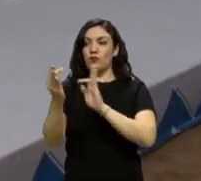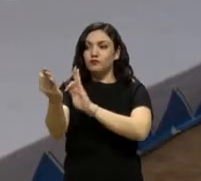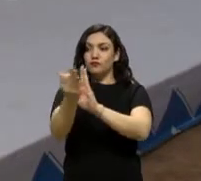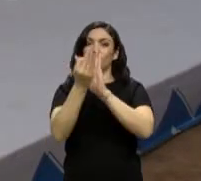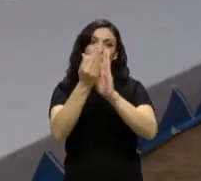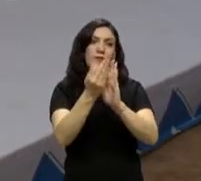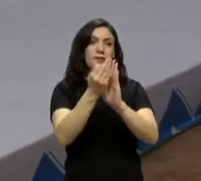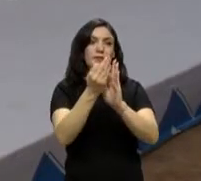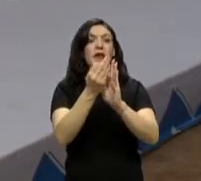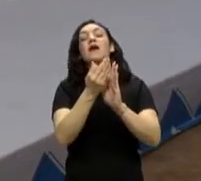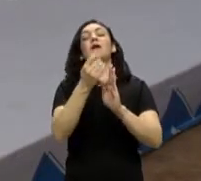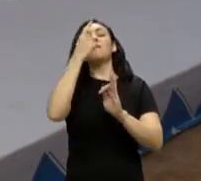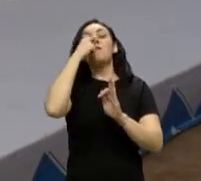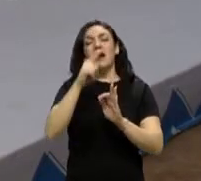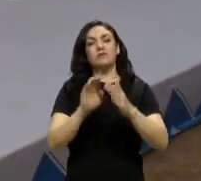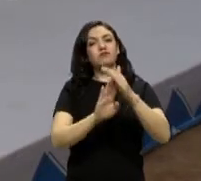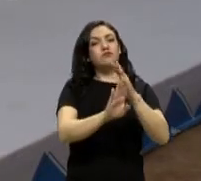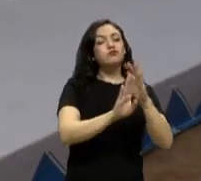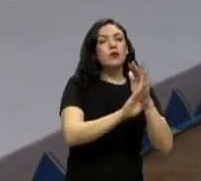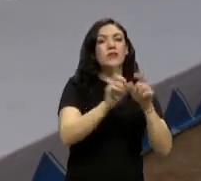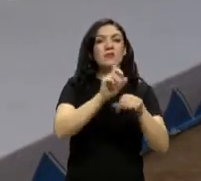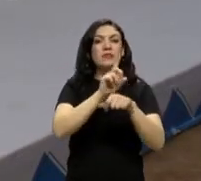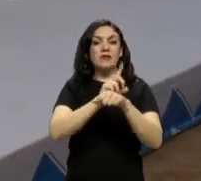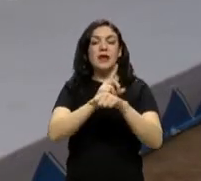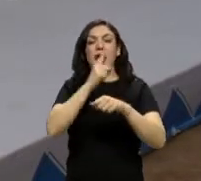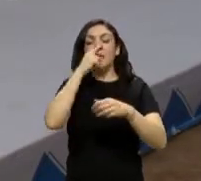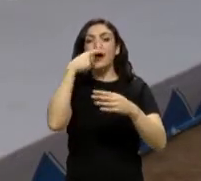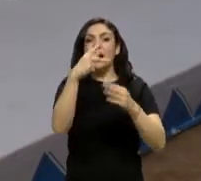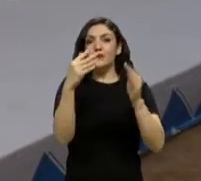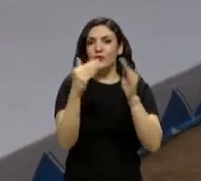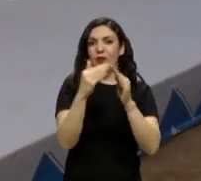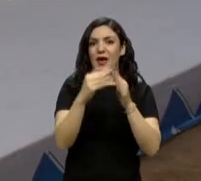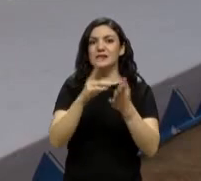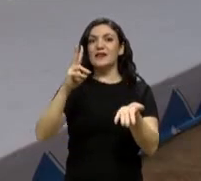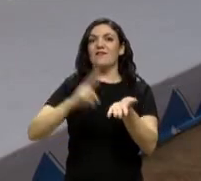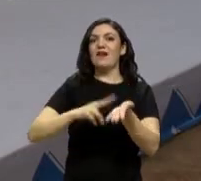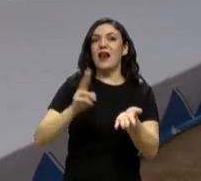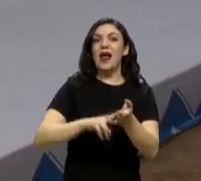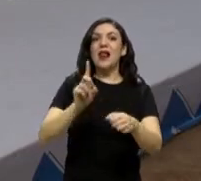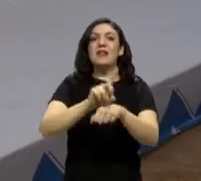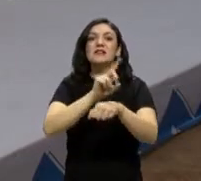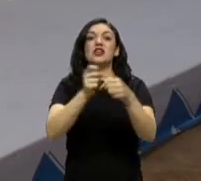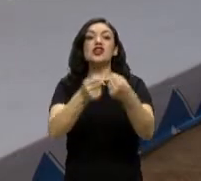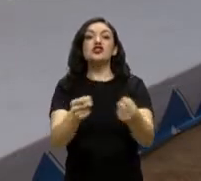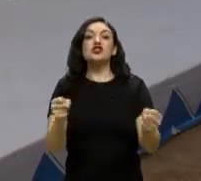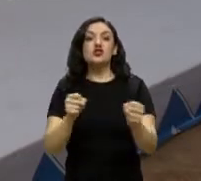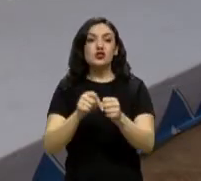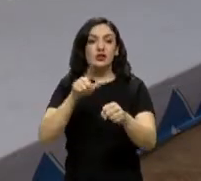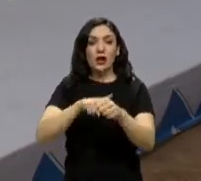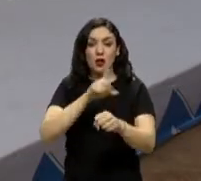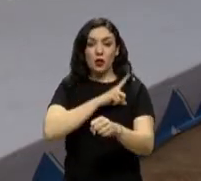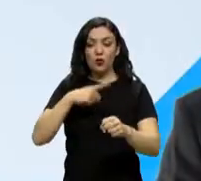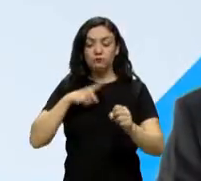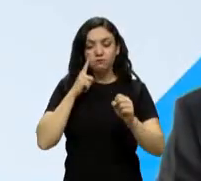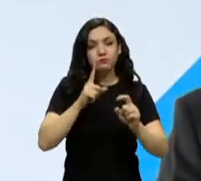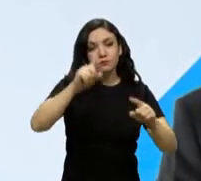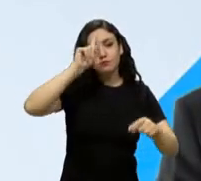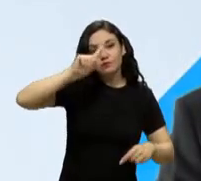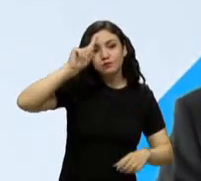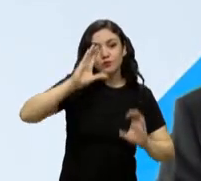partiendo la prevención desde la casa desde los valores desde el tejido social desde cuidar a nuestros niños